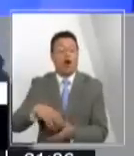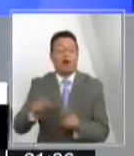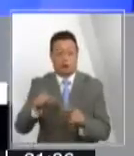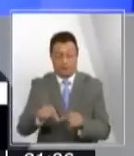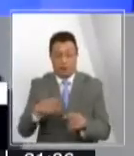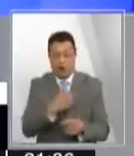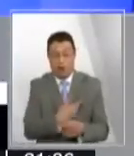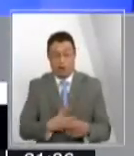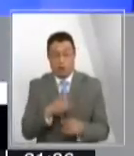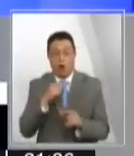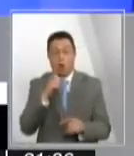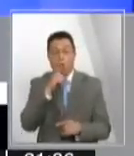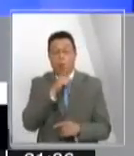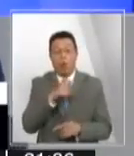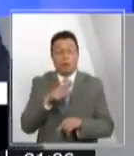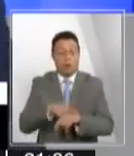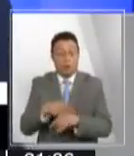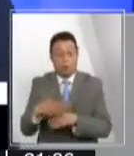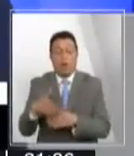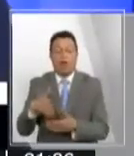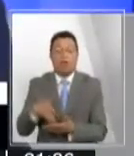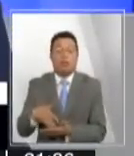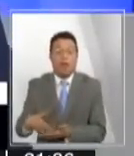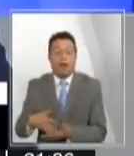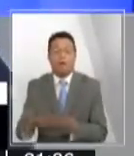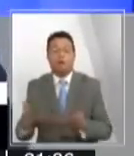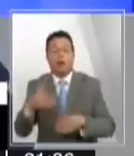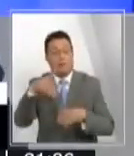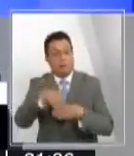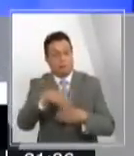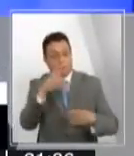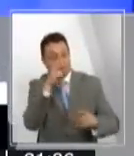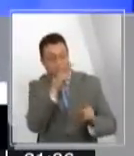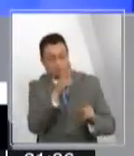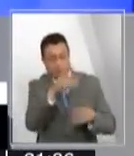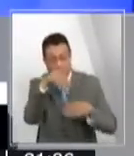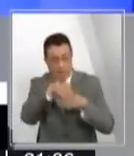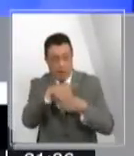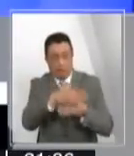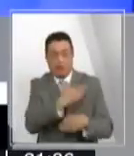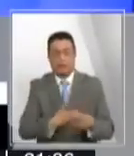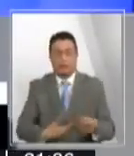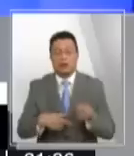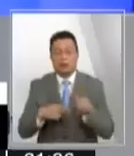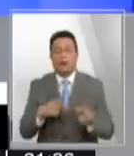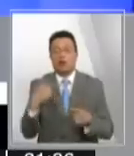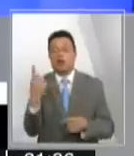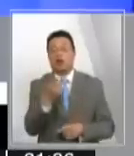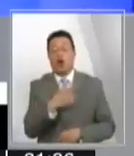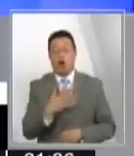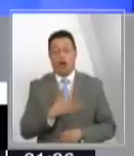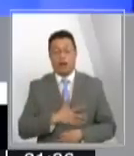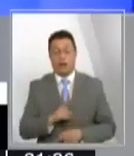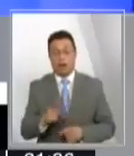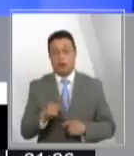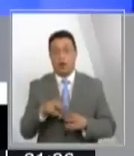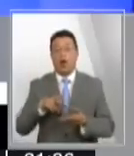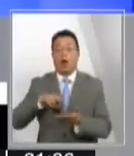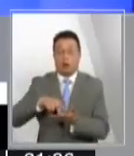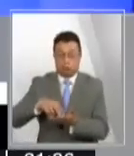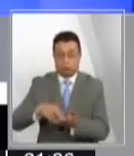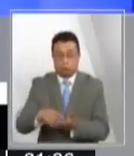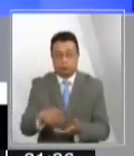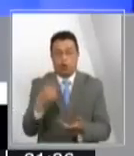queda debilitado en su último periodo. Pero lo que uno quiere, o lo que uno no quiere, es un pato que se golpea en la pata para quedar